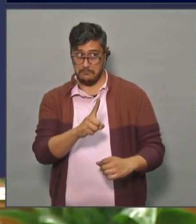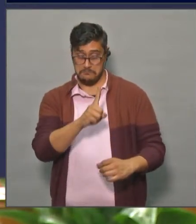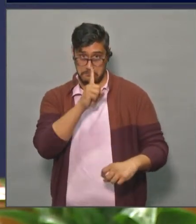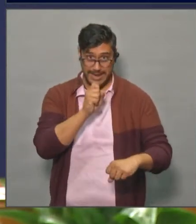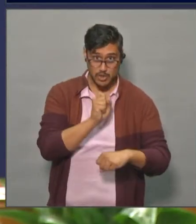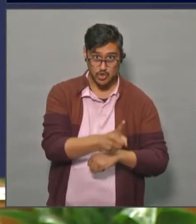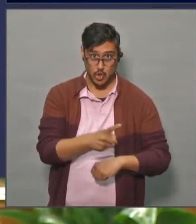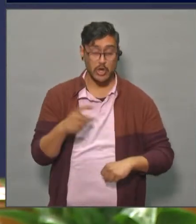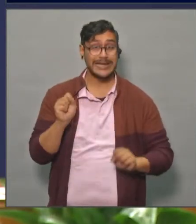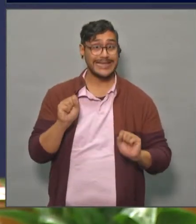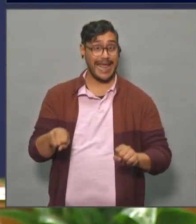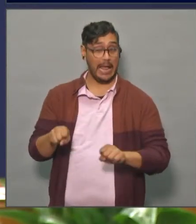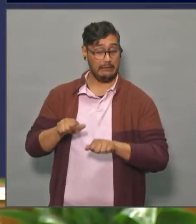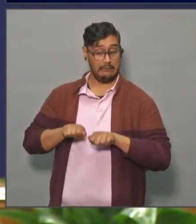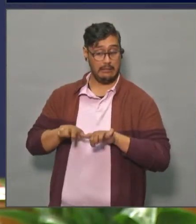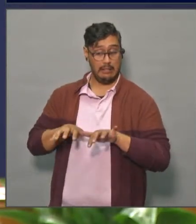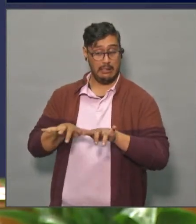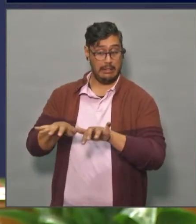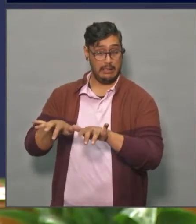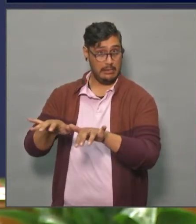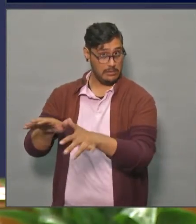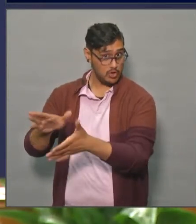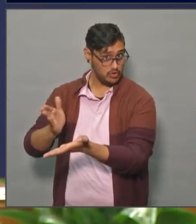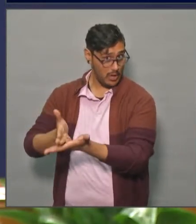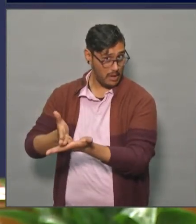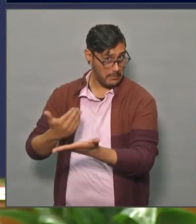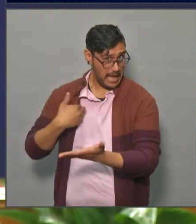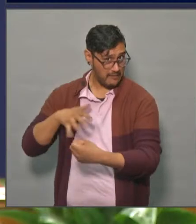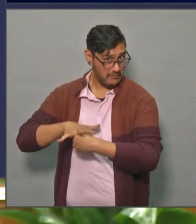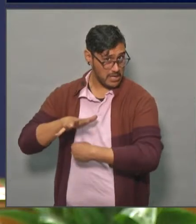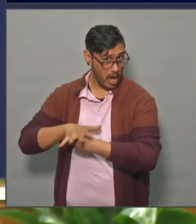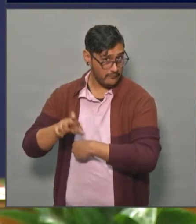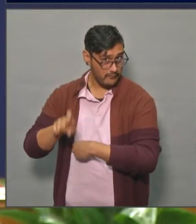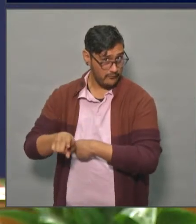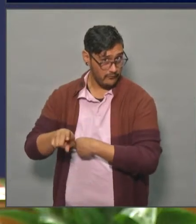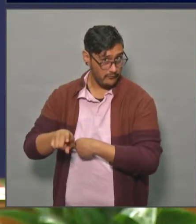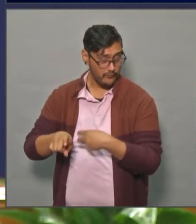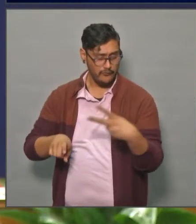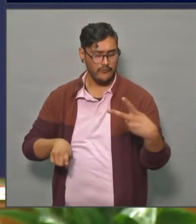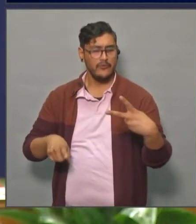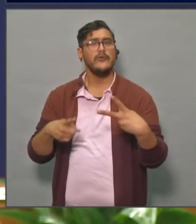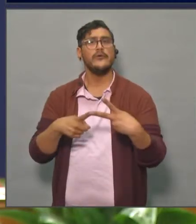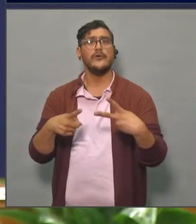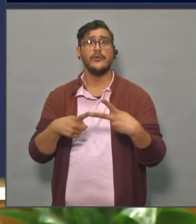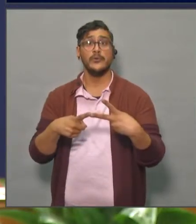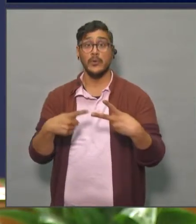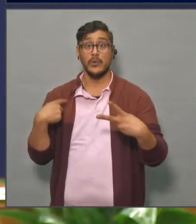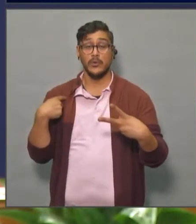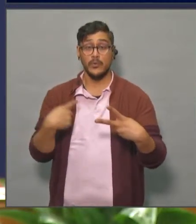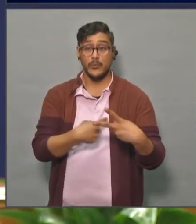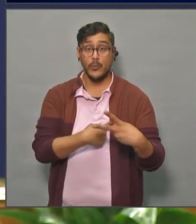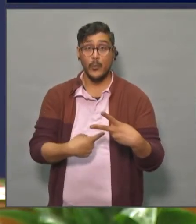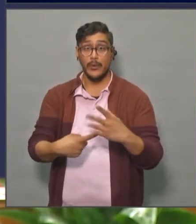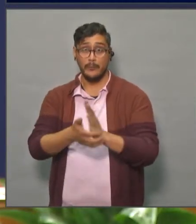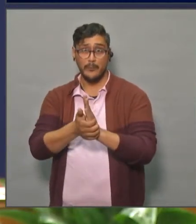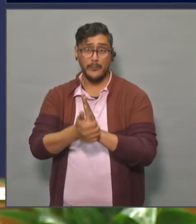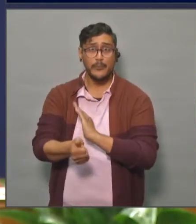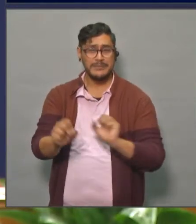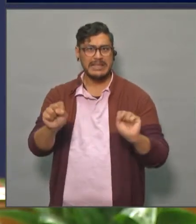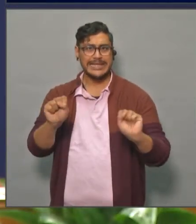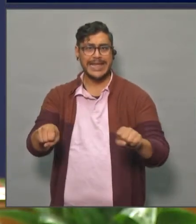continuar reduciendo la propagación? La segunda pregunta es, ¿qué tan efectivos somos para prevenir la propagación